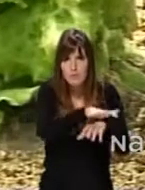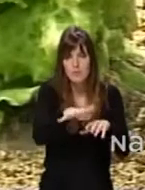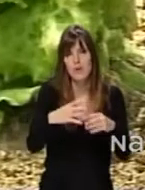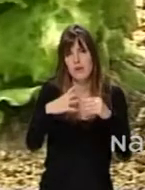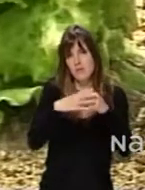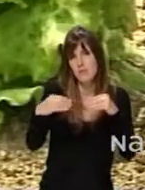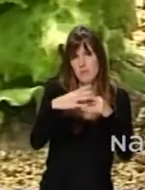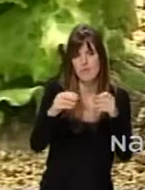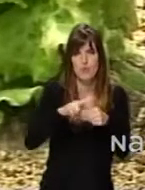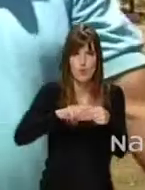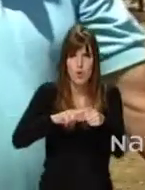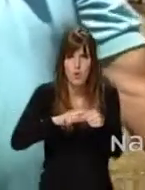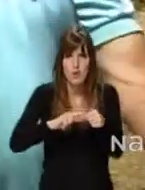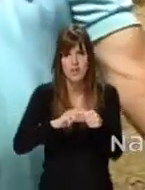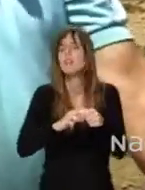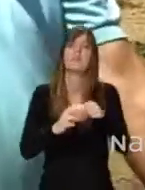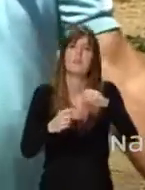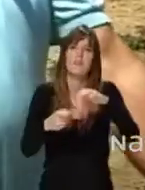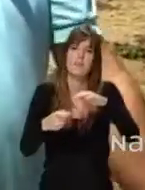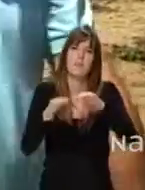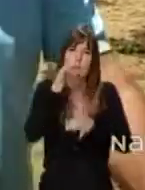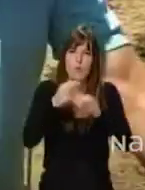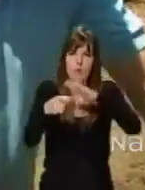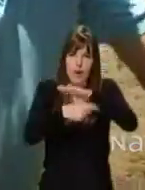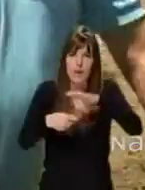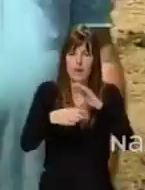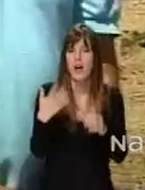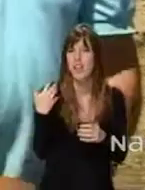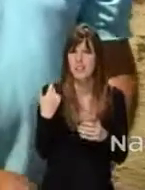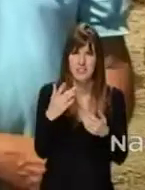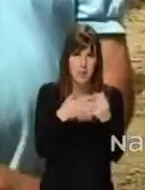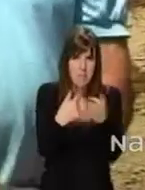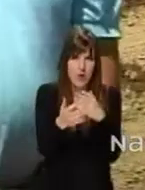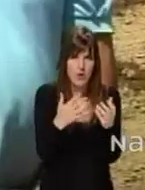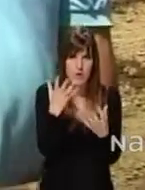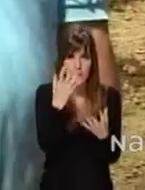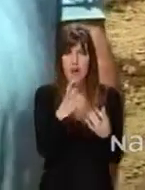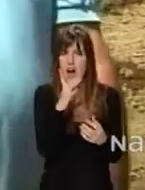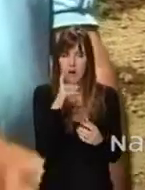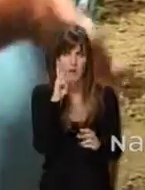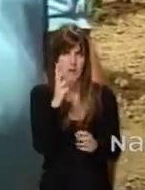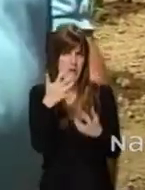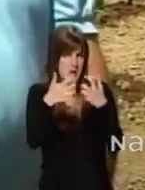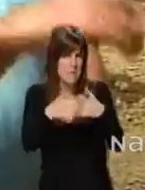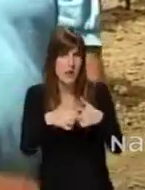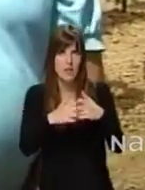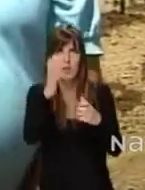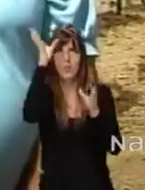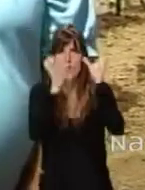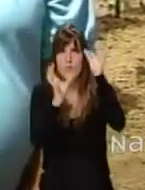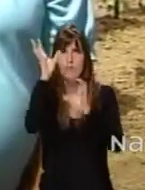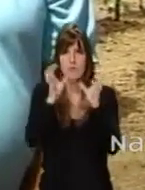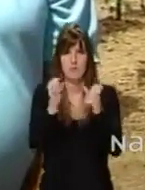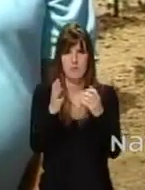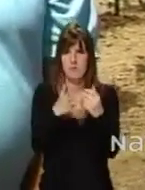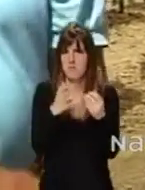cómo siembran todo, cómo se vendima. Joder, es que antes todas las uvas se cogían a mano. Ahora va con esas máquinas, joder, ahí va Dios. Eso lo